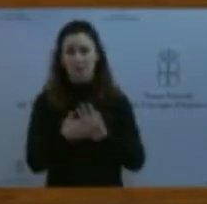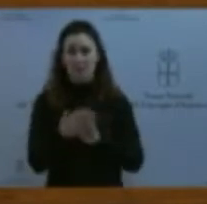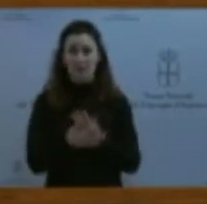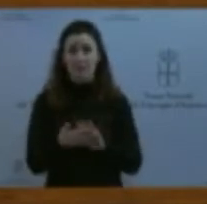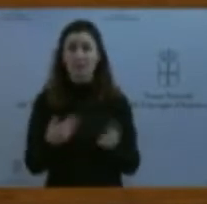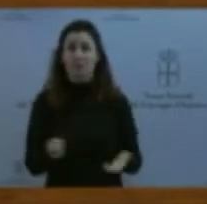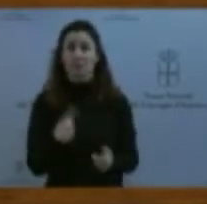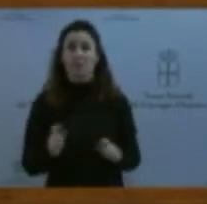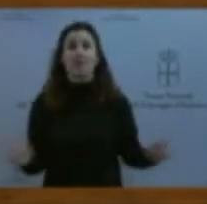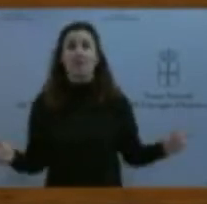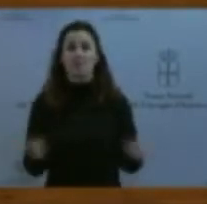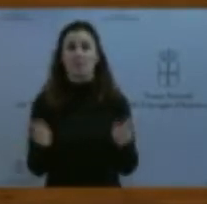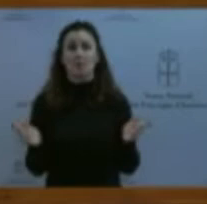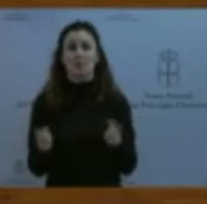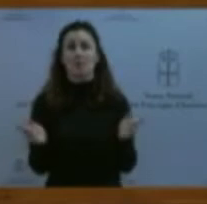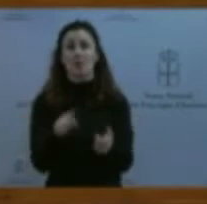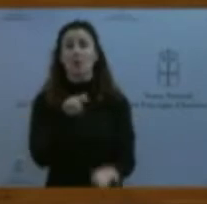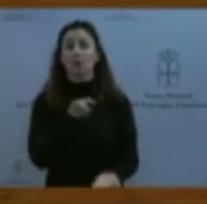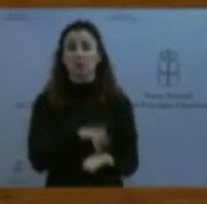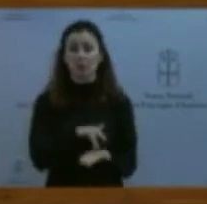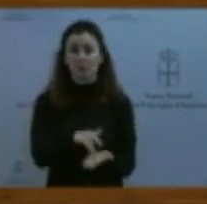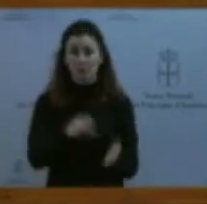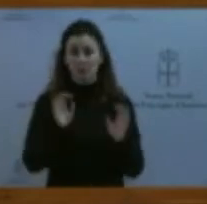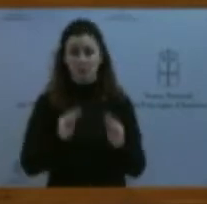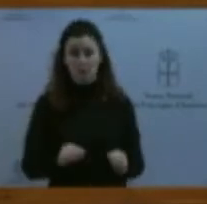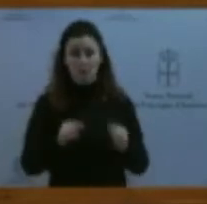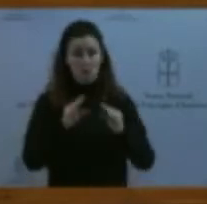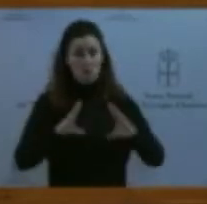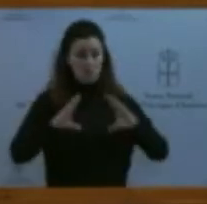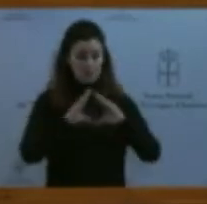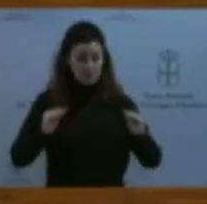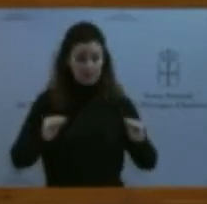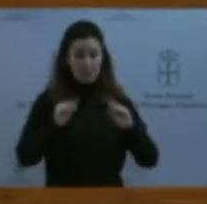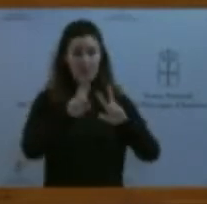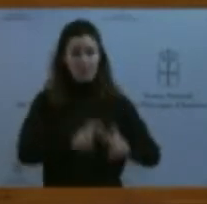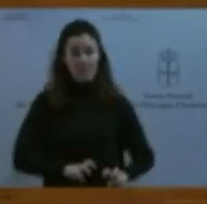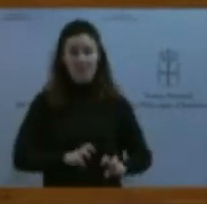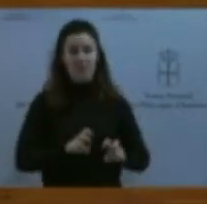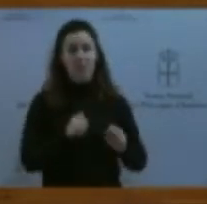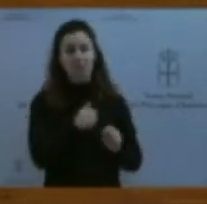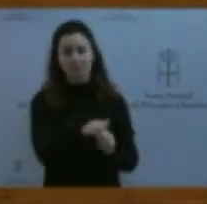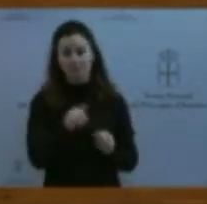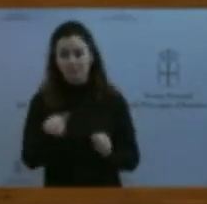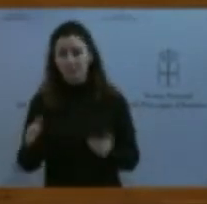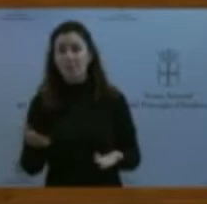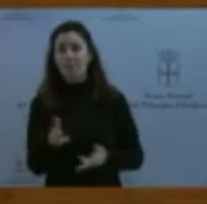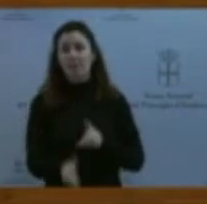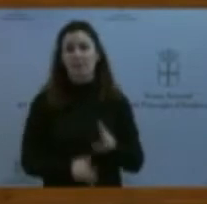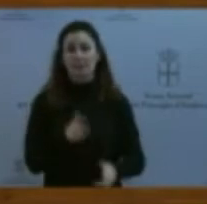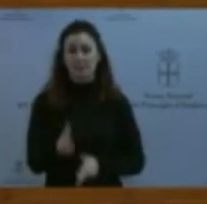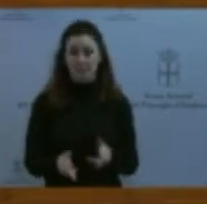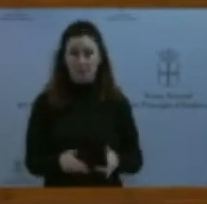organismos de investigación, con la Universidad. Fíjese que incluso el País Vasco, que no es especialmente